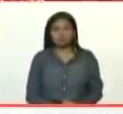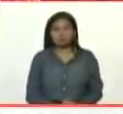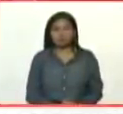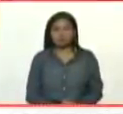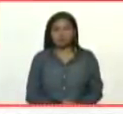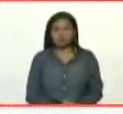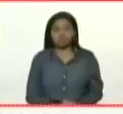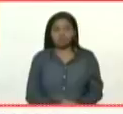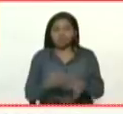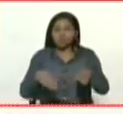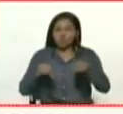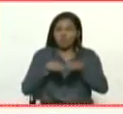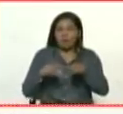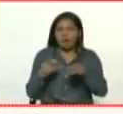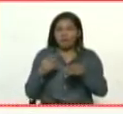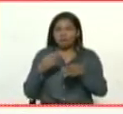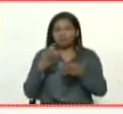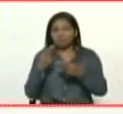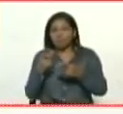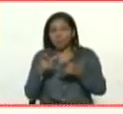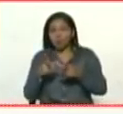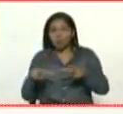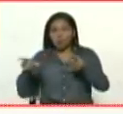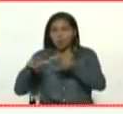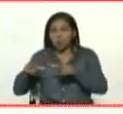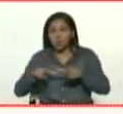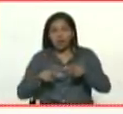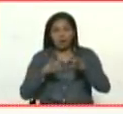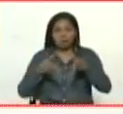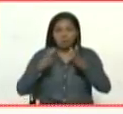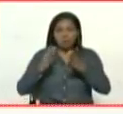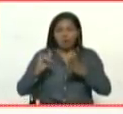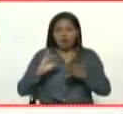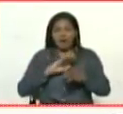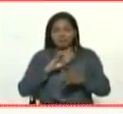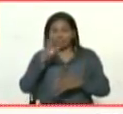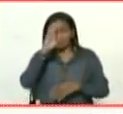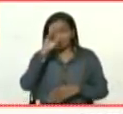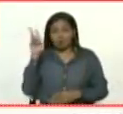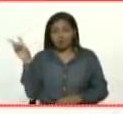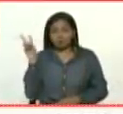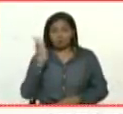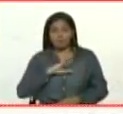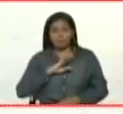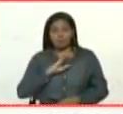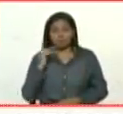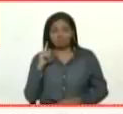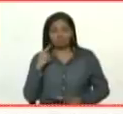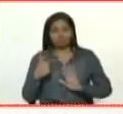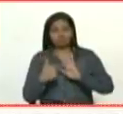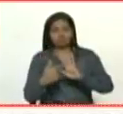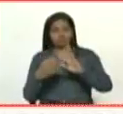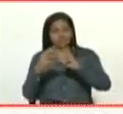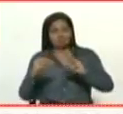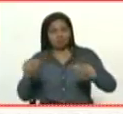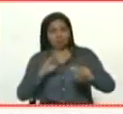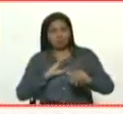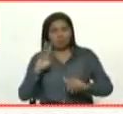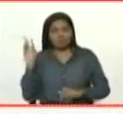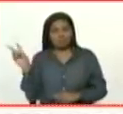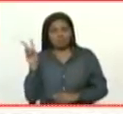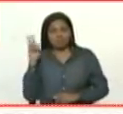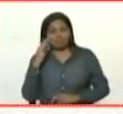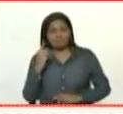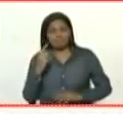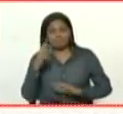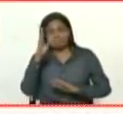Igualmente, el número de oficinas físicas que expresan la presencia territorial del banco para